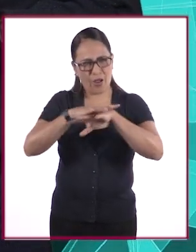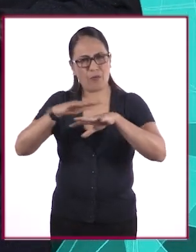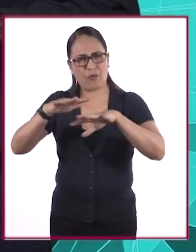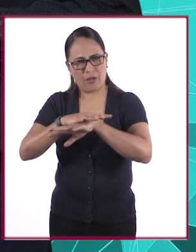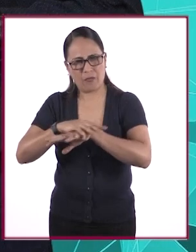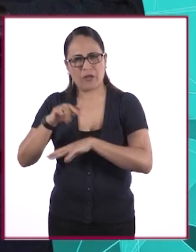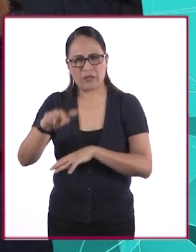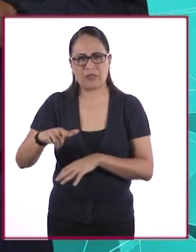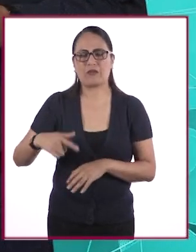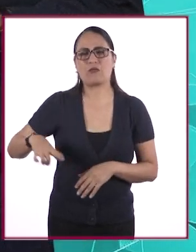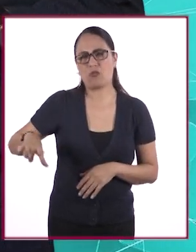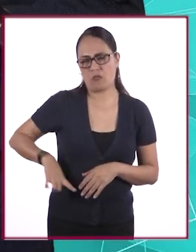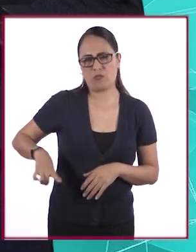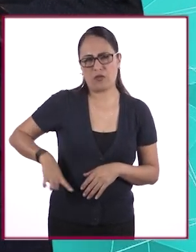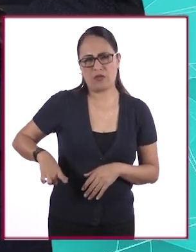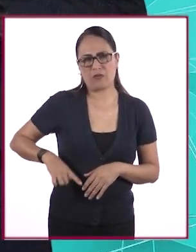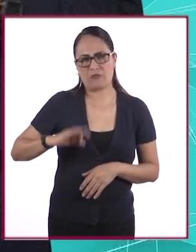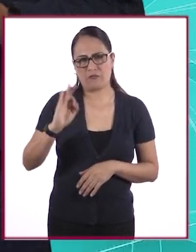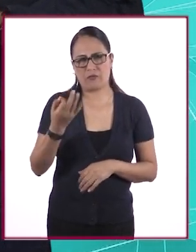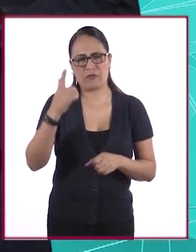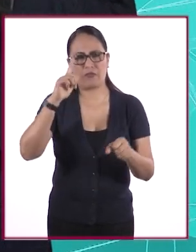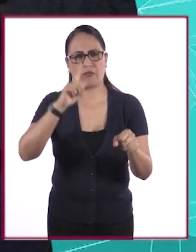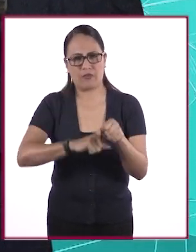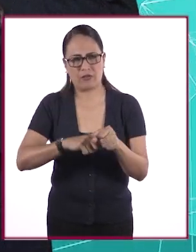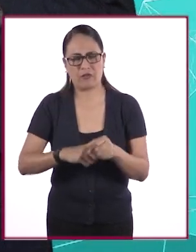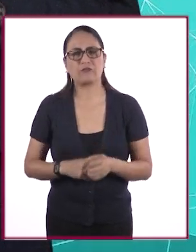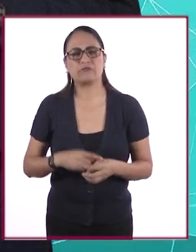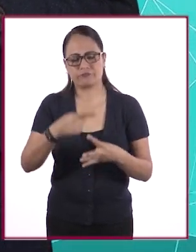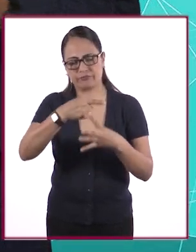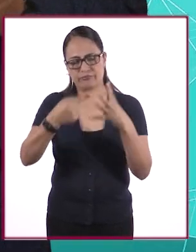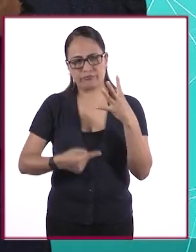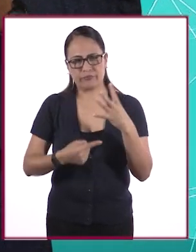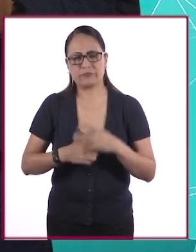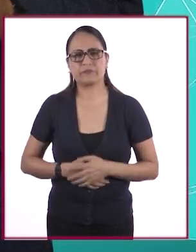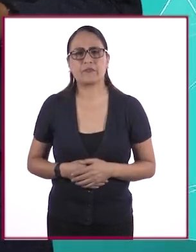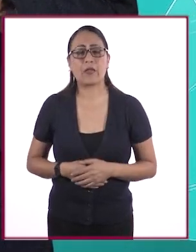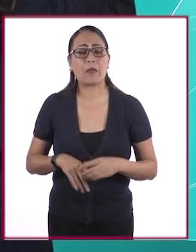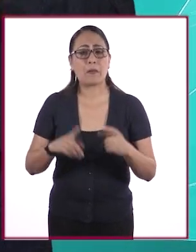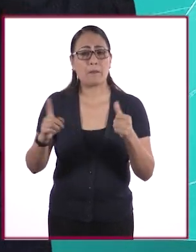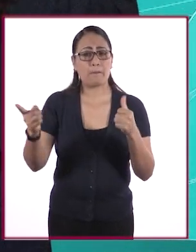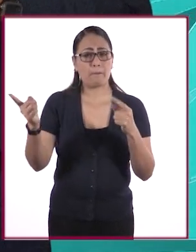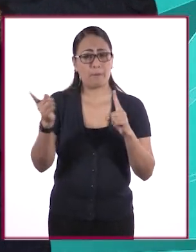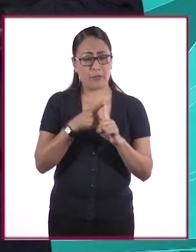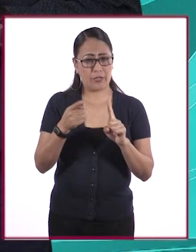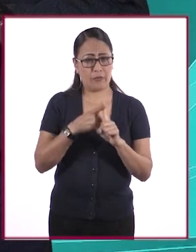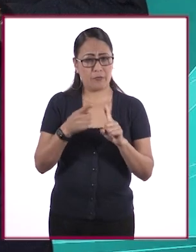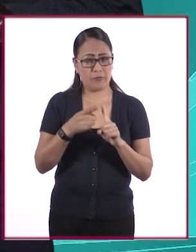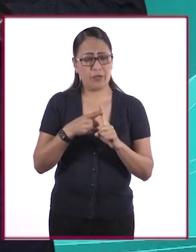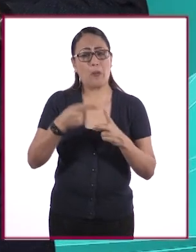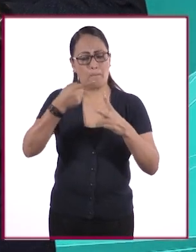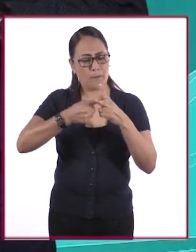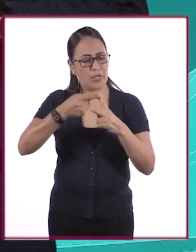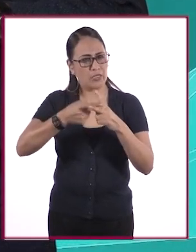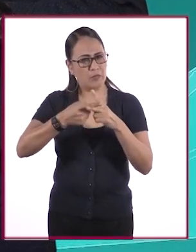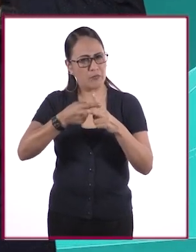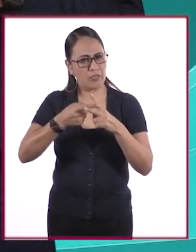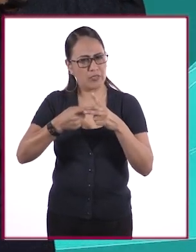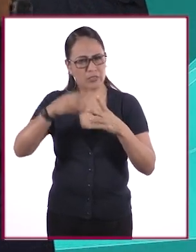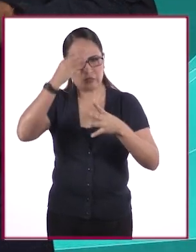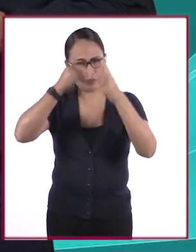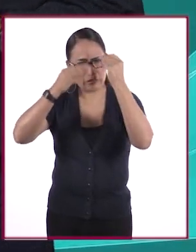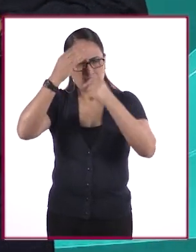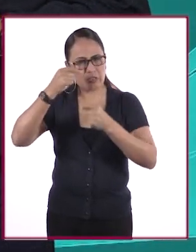realizado por el Gobierno Federal de México, Oxford Insights y C-Minds. Primero, se debe tener una buena base de matemáticas para fomentar